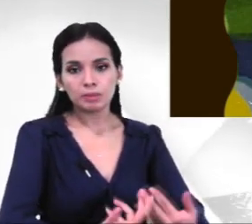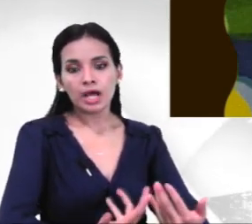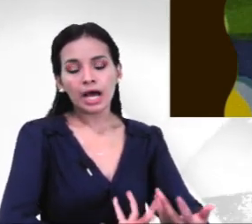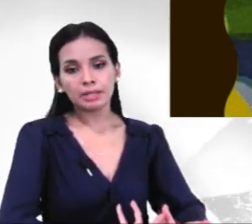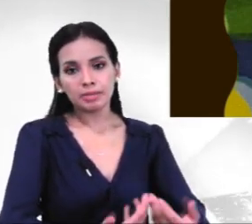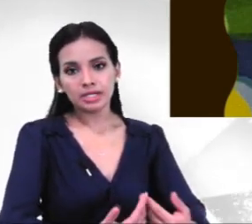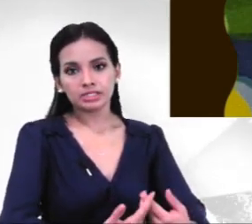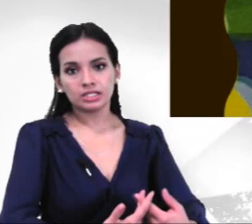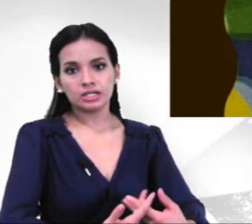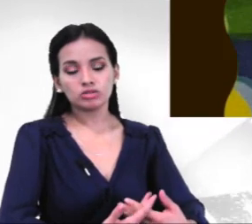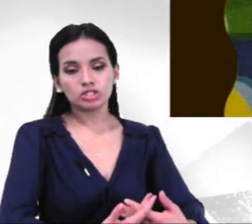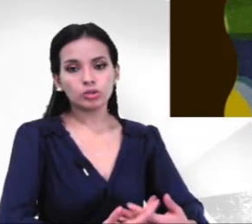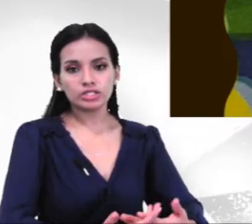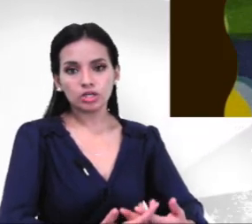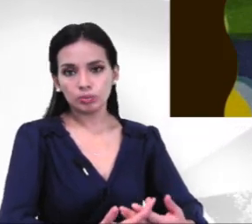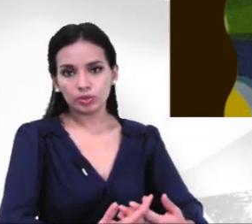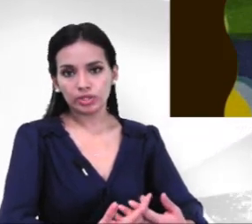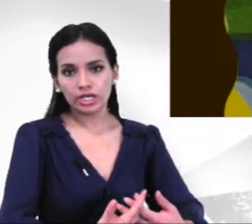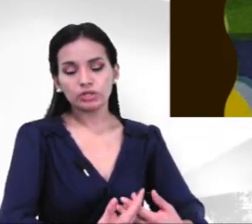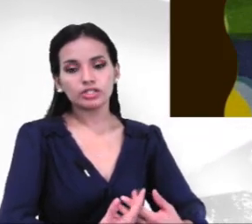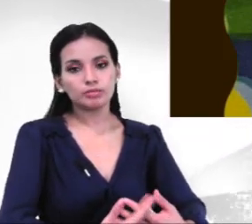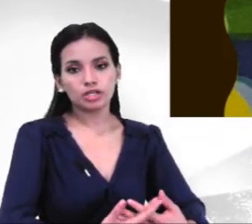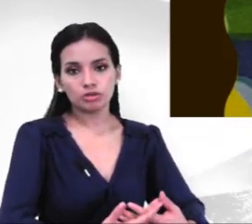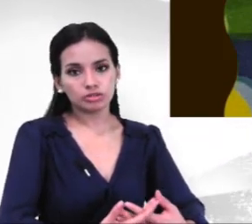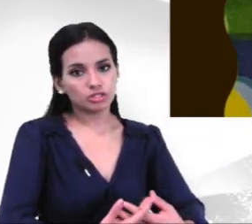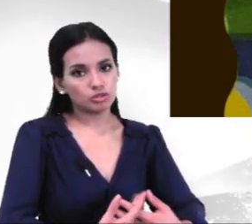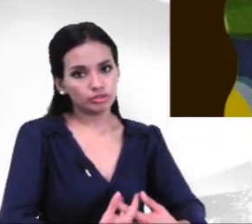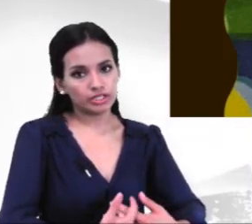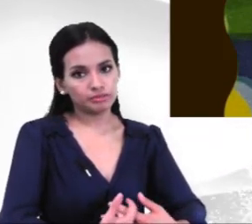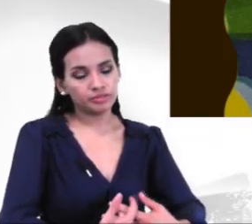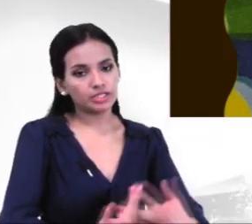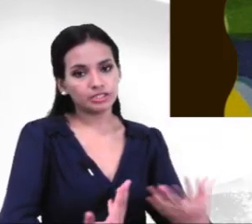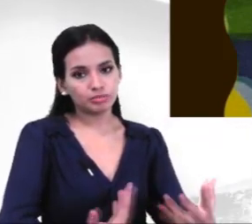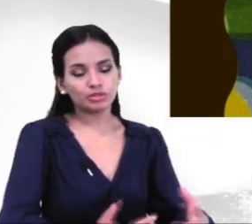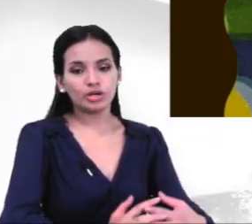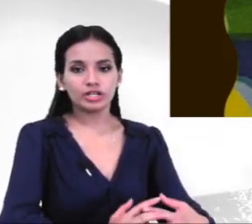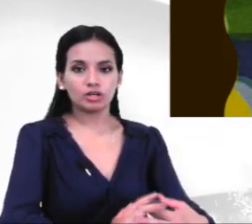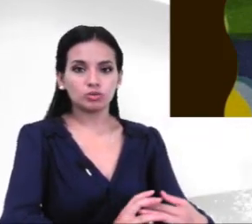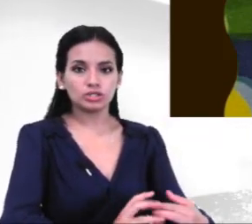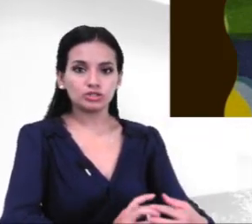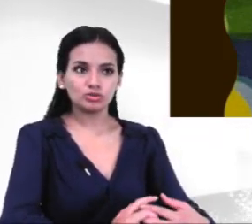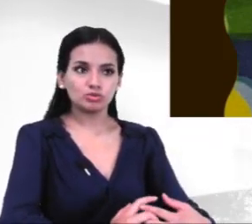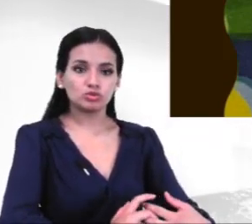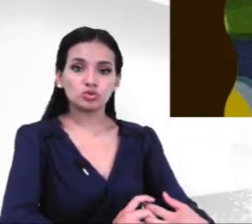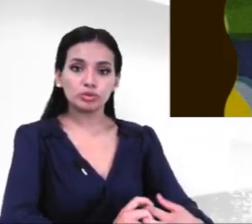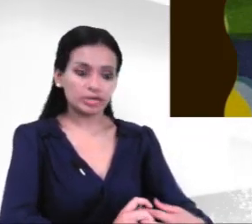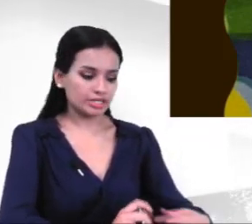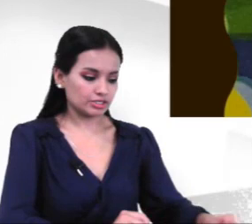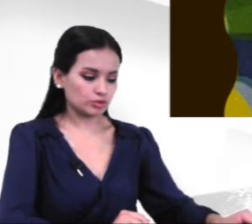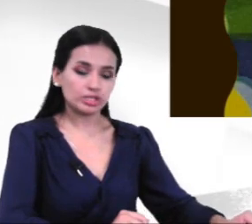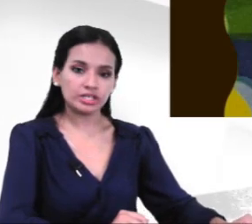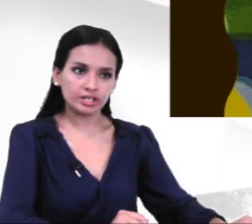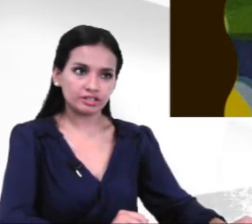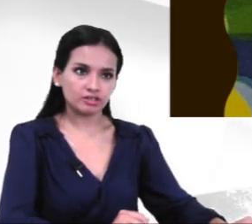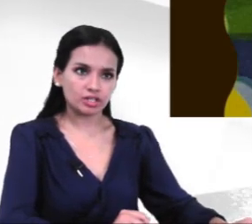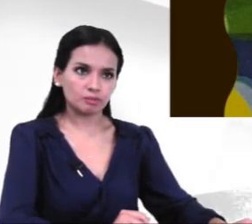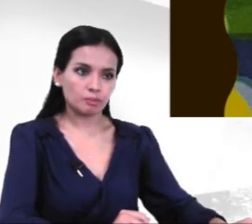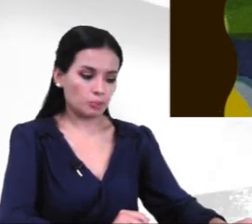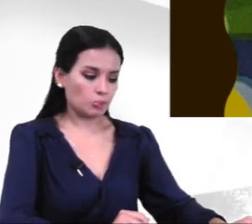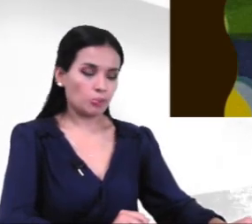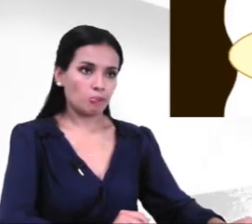además de conceptualizar un poco de ellos también nos ilustrarán les invito a que usen su imaginación y